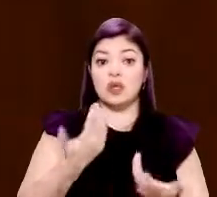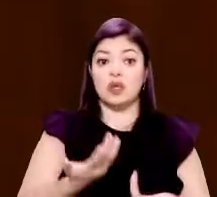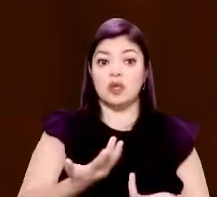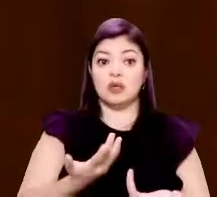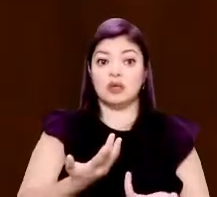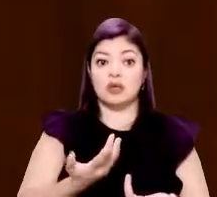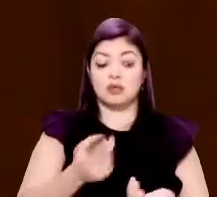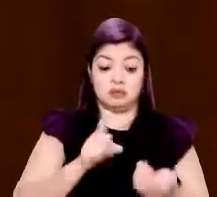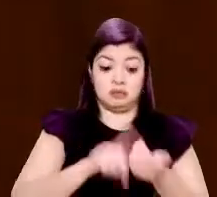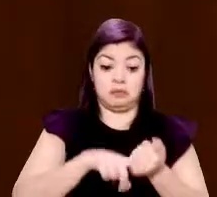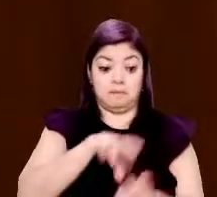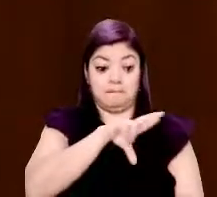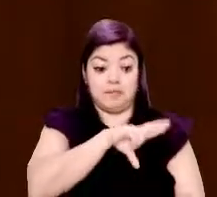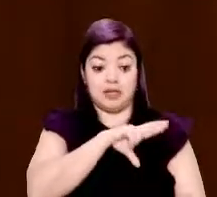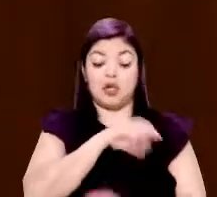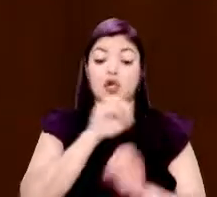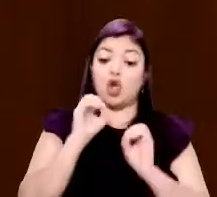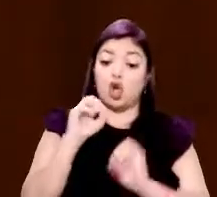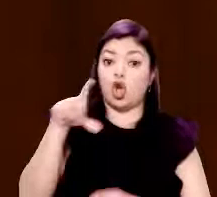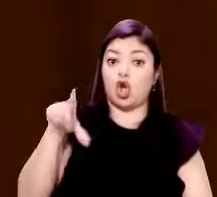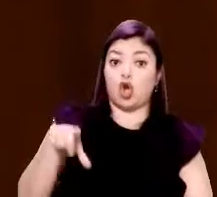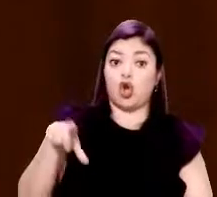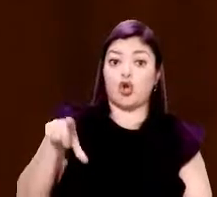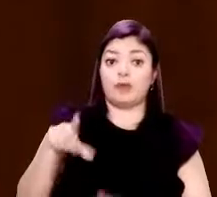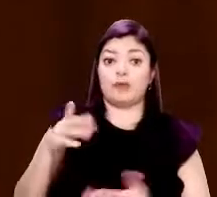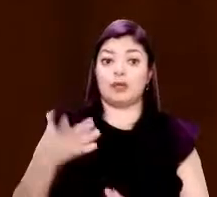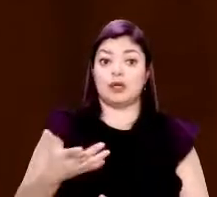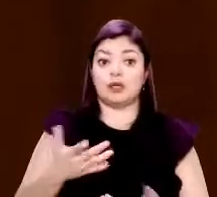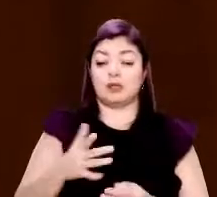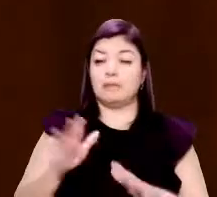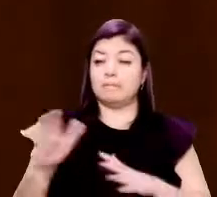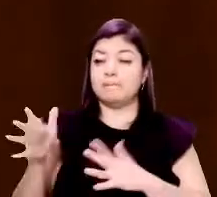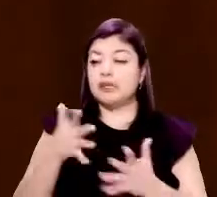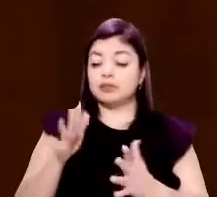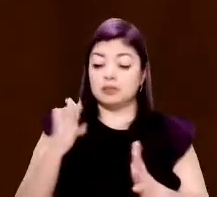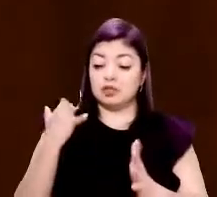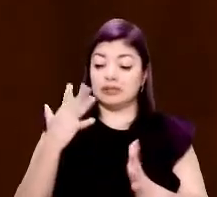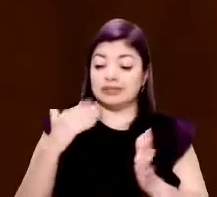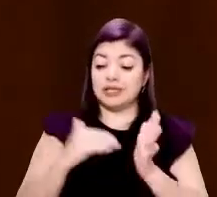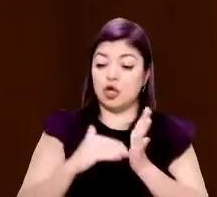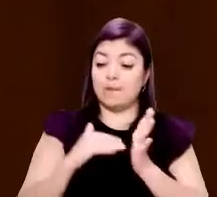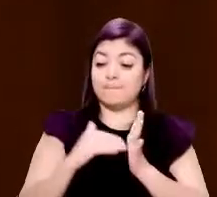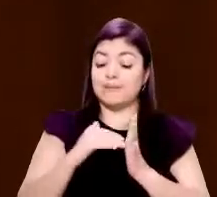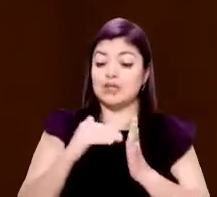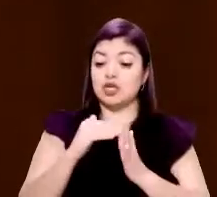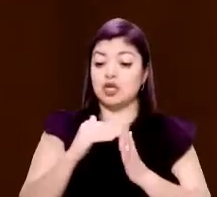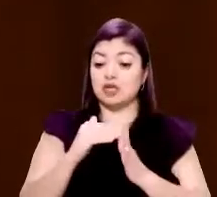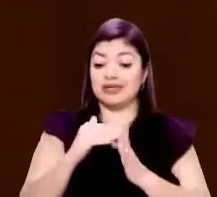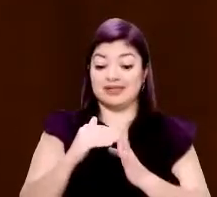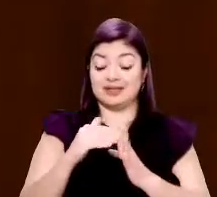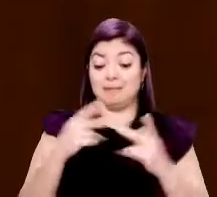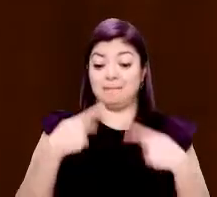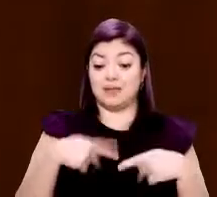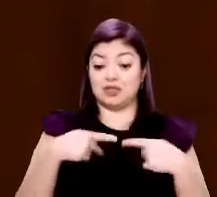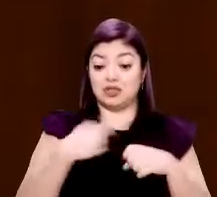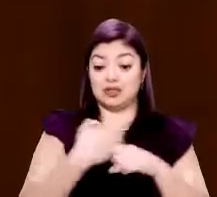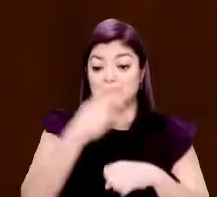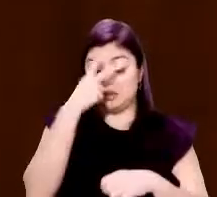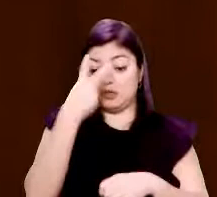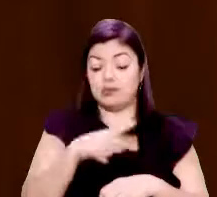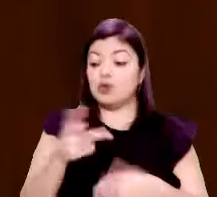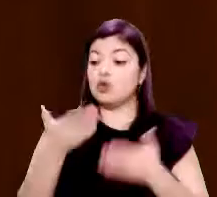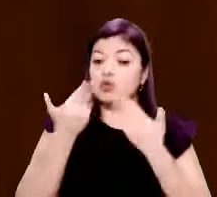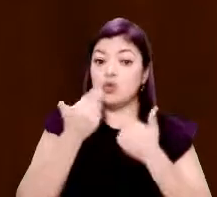público o privado. Hablamos de 5 millones de mexiquenses que no tienen acceso a servicios de